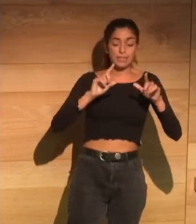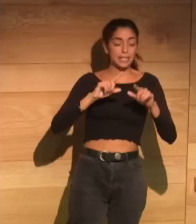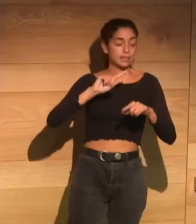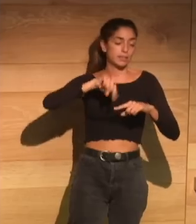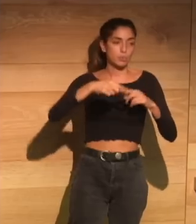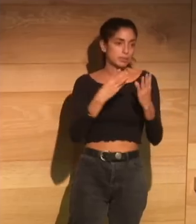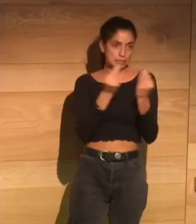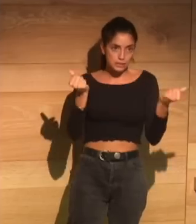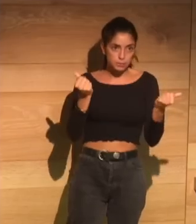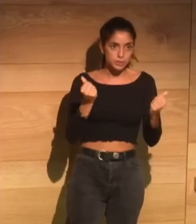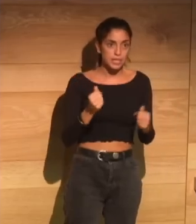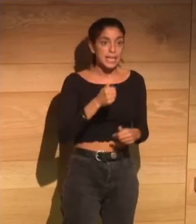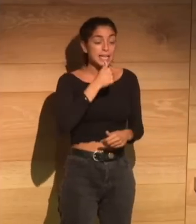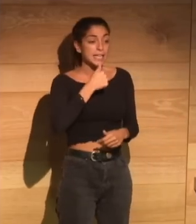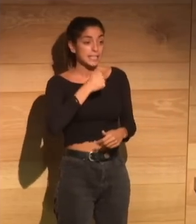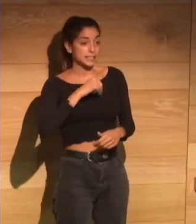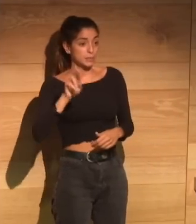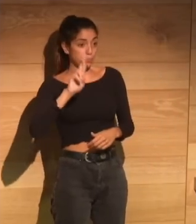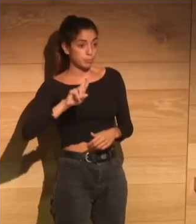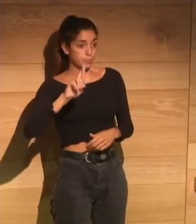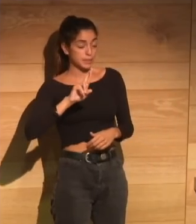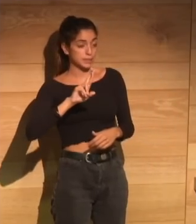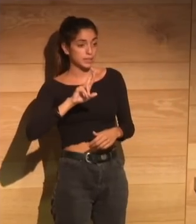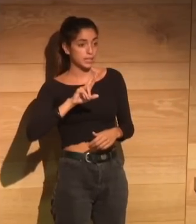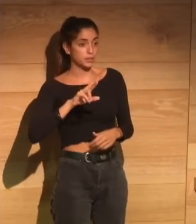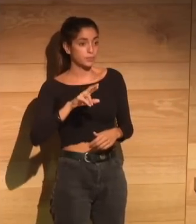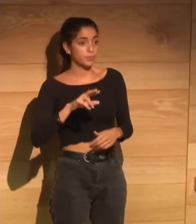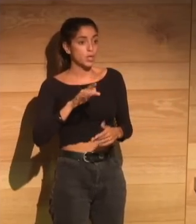persistencia retiniana, que discute la neurooptica actual, es